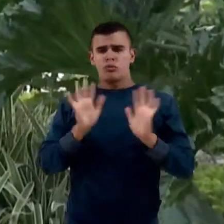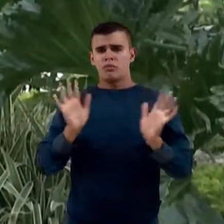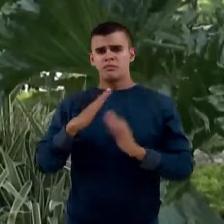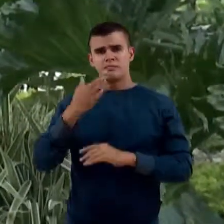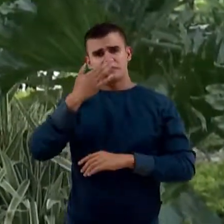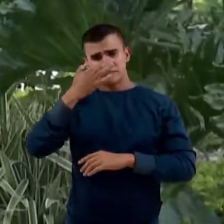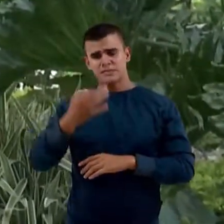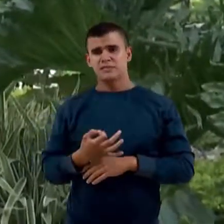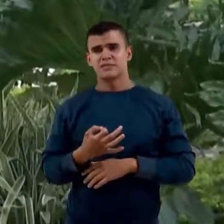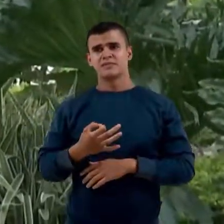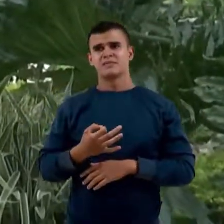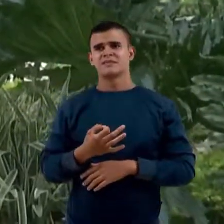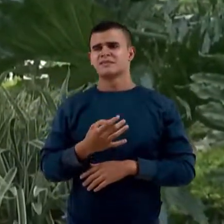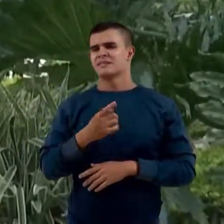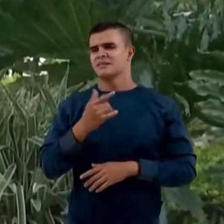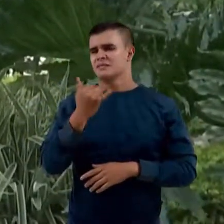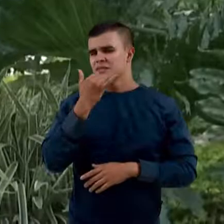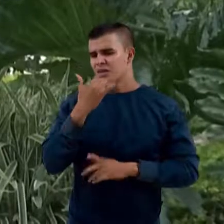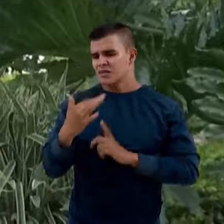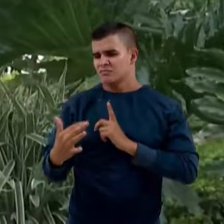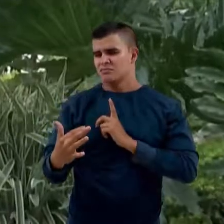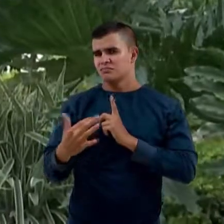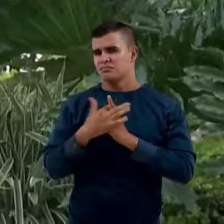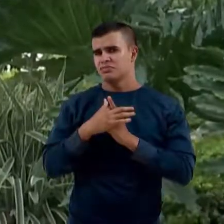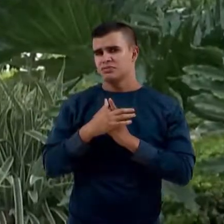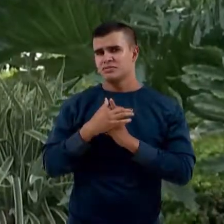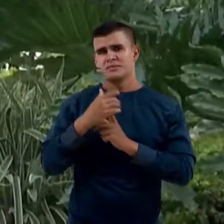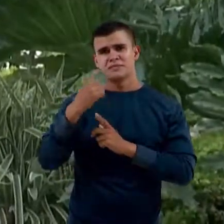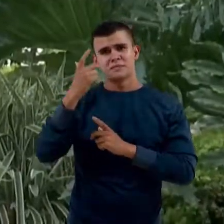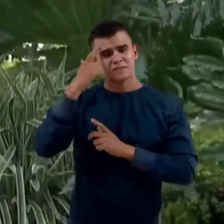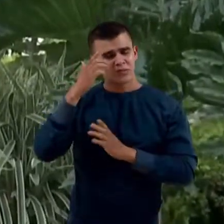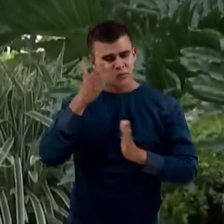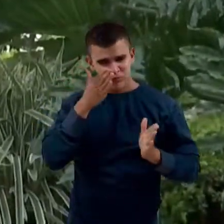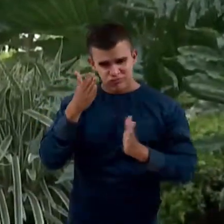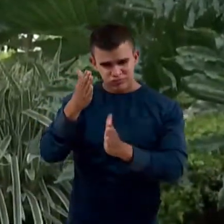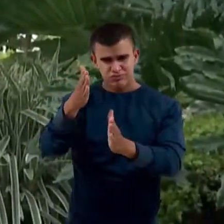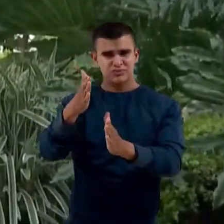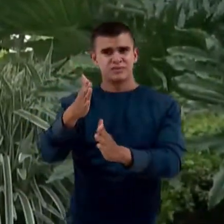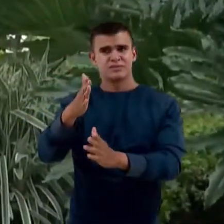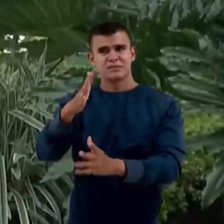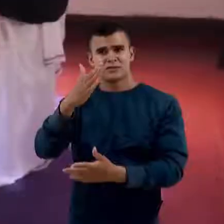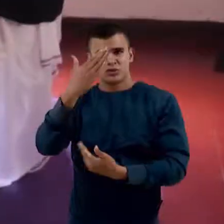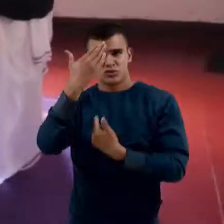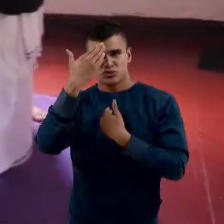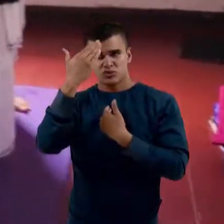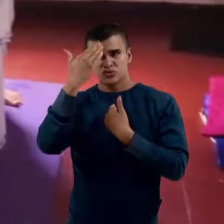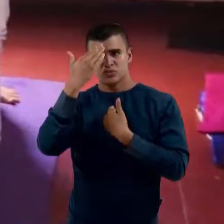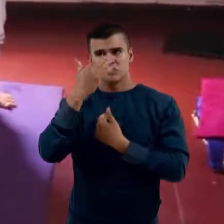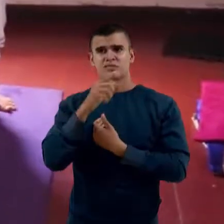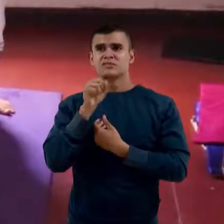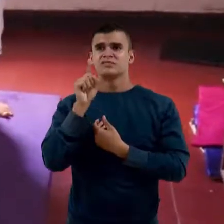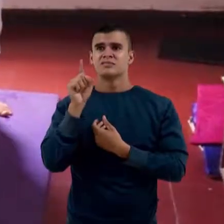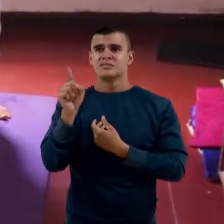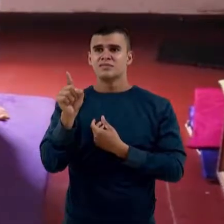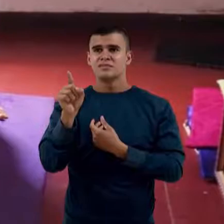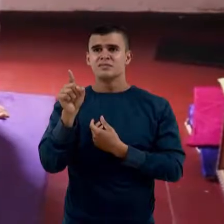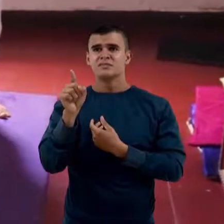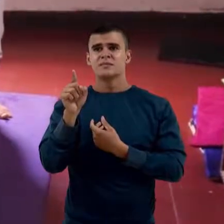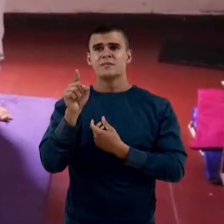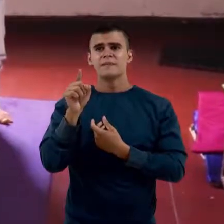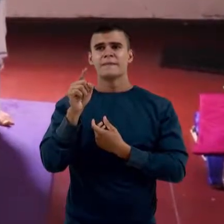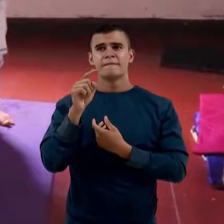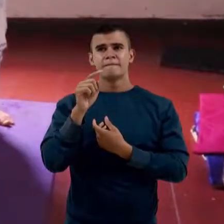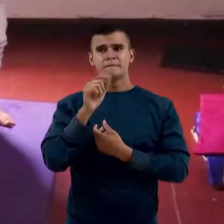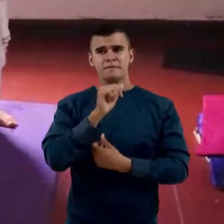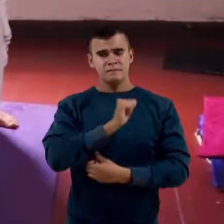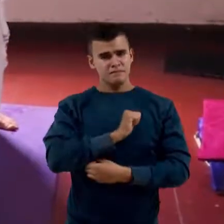o nos quita un poquito posibilidades, horizontes de sentido principalmente. Yo pienso que la búsqueda está por